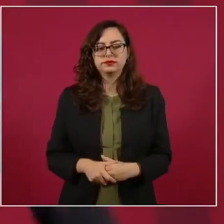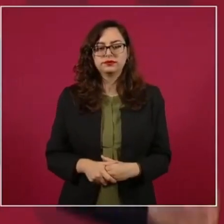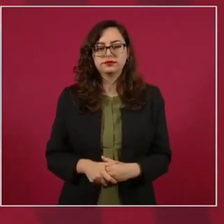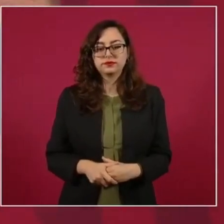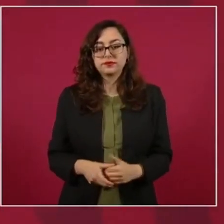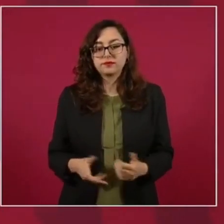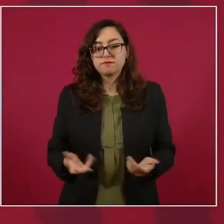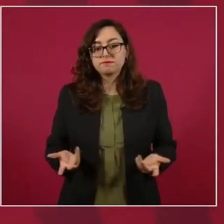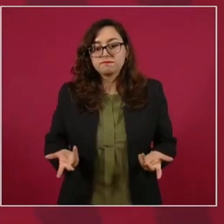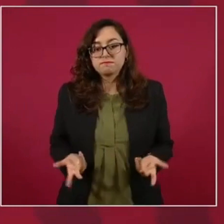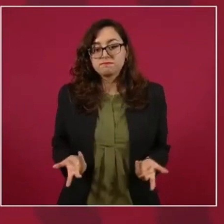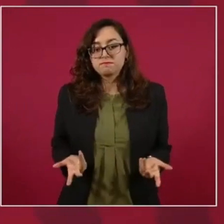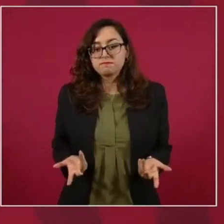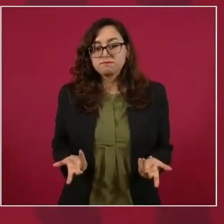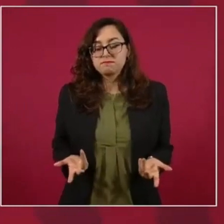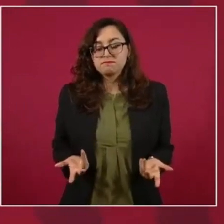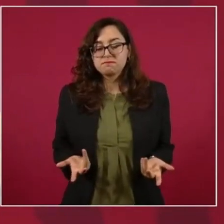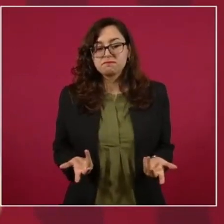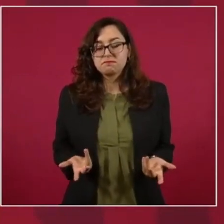Entonces,